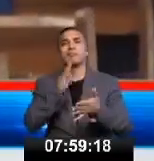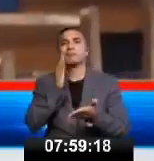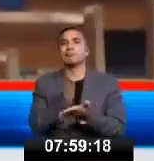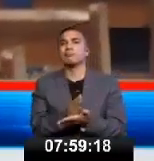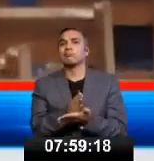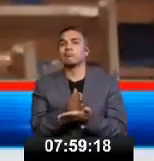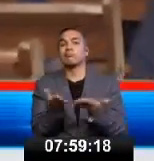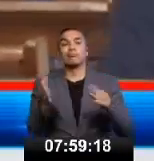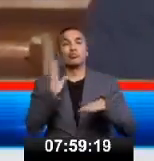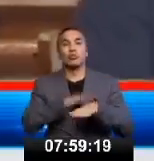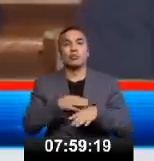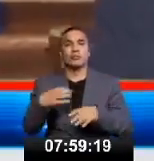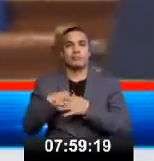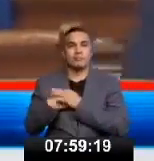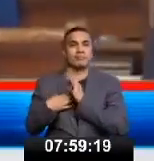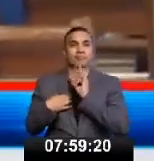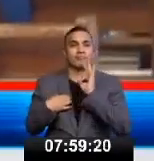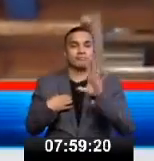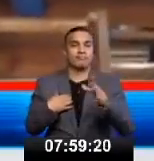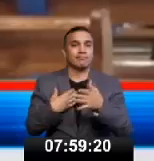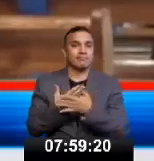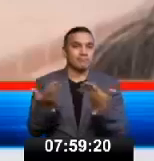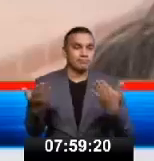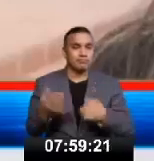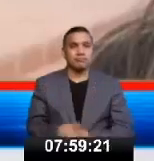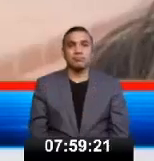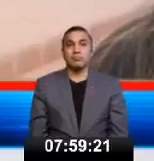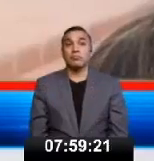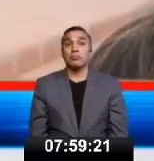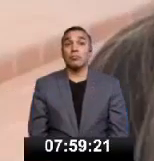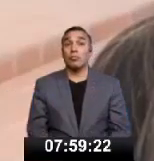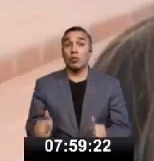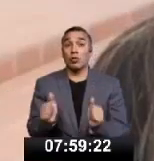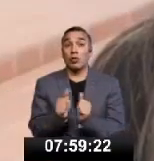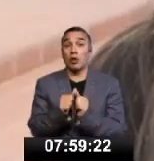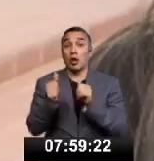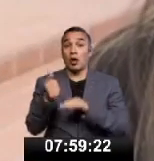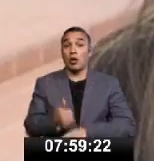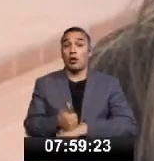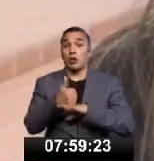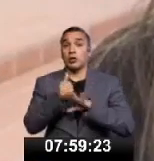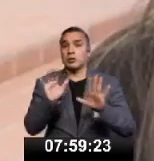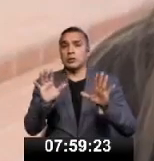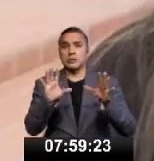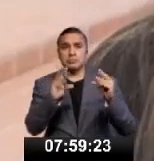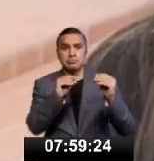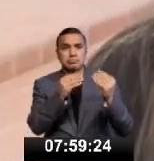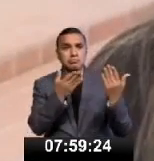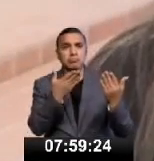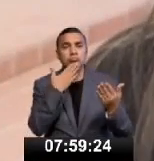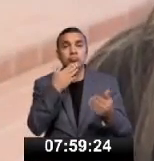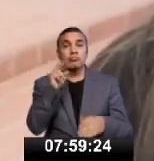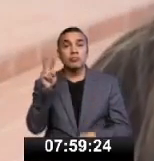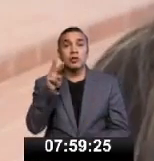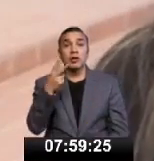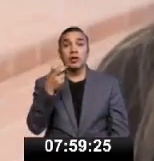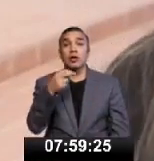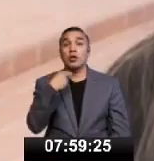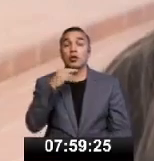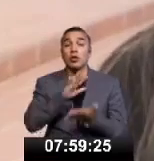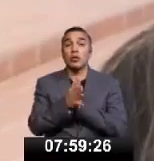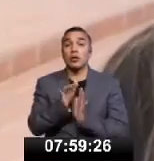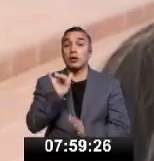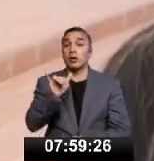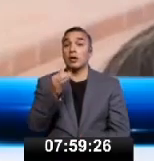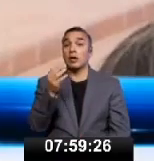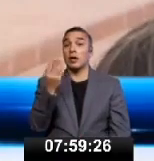suspende debido a la pandemia generada por el coronavirus. En conjunto con las autoridades eclesiásticas se ha decidido que el viernes 13 de noviembre y el